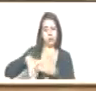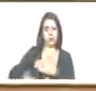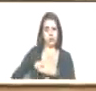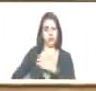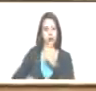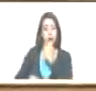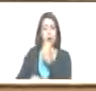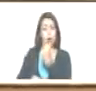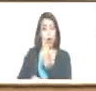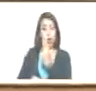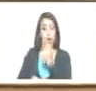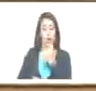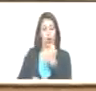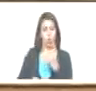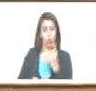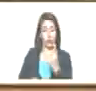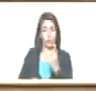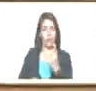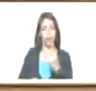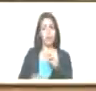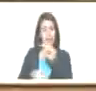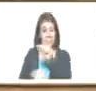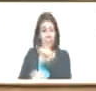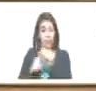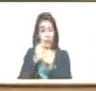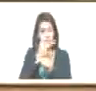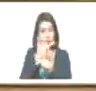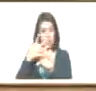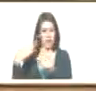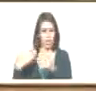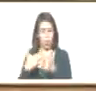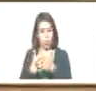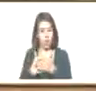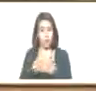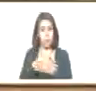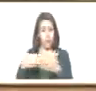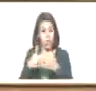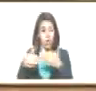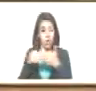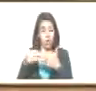35 mil millones de dólares. Presos, cero.